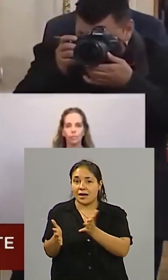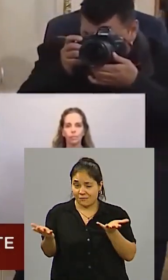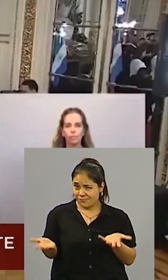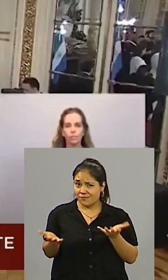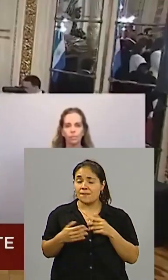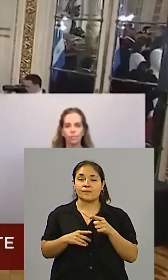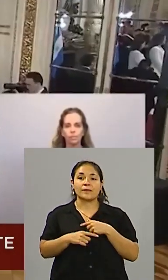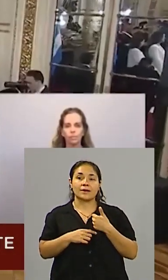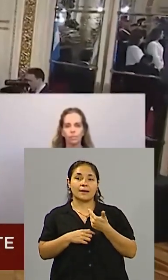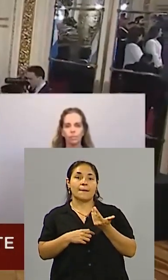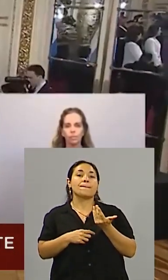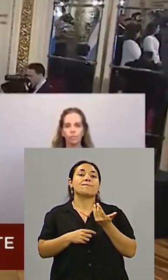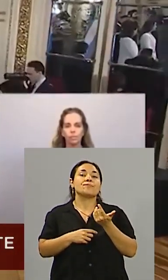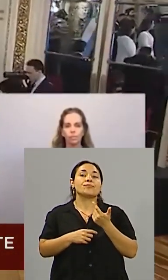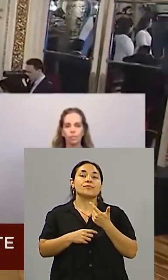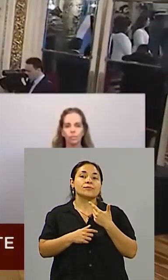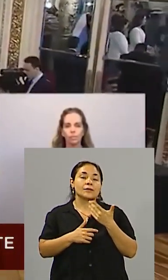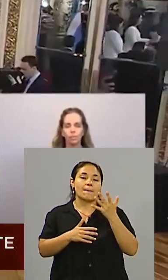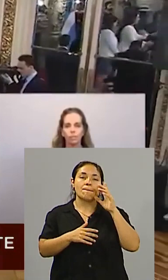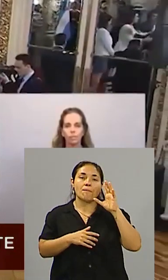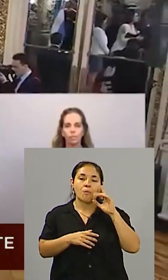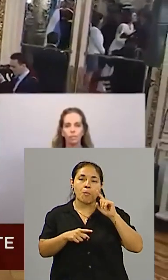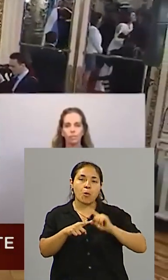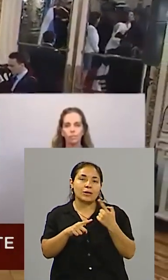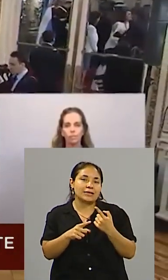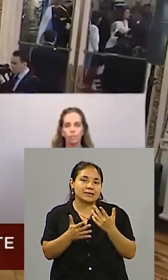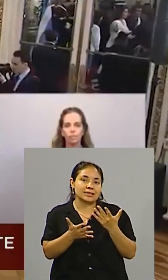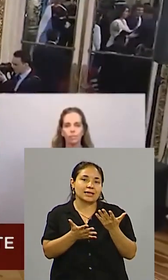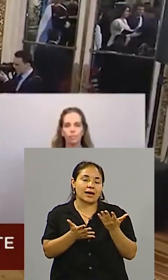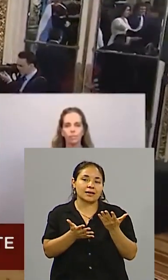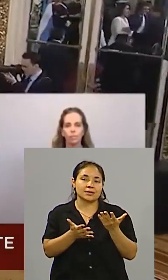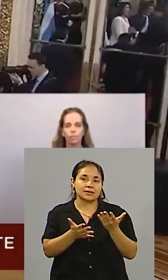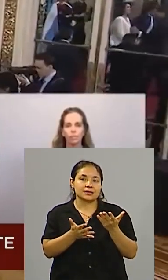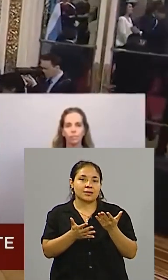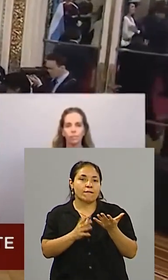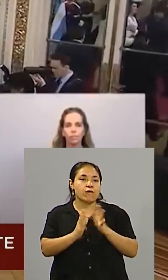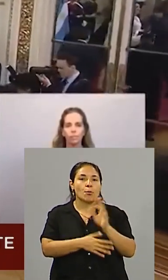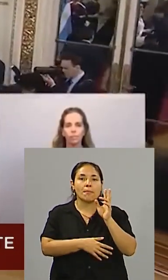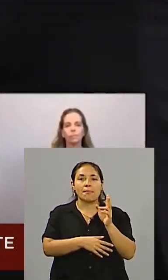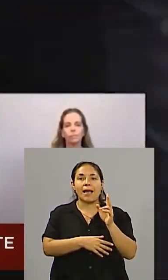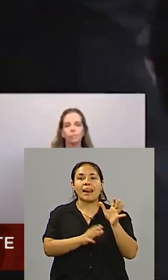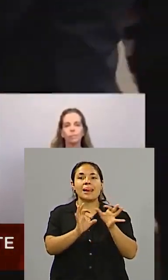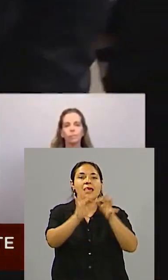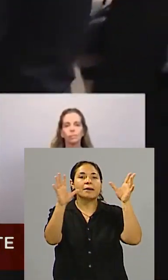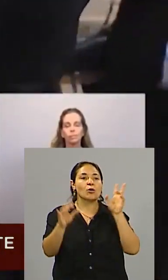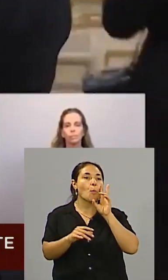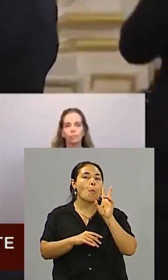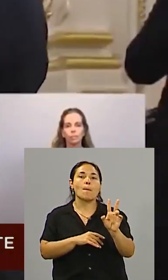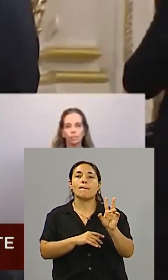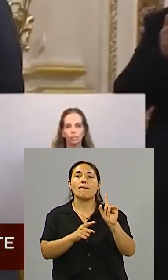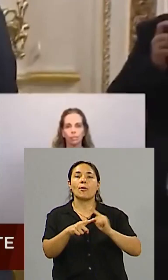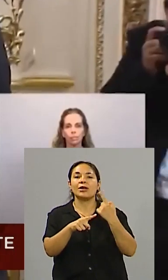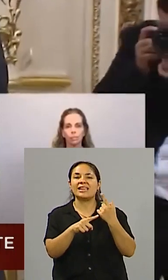programa, pero por fundamentos de teoría política, él es la visión que tienen los libertarios de la política,